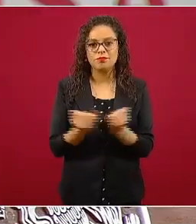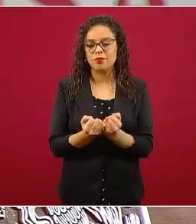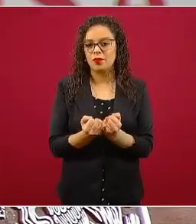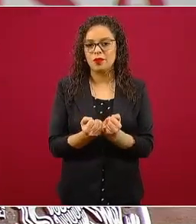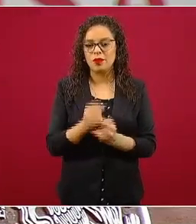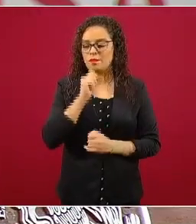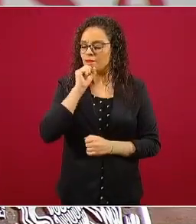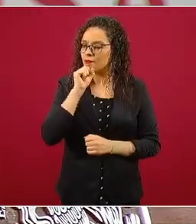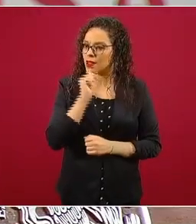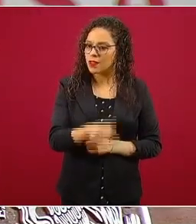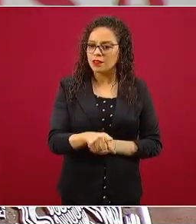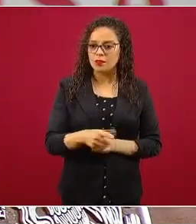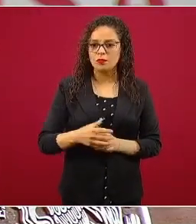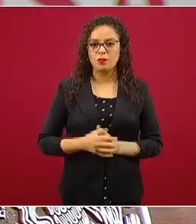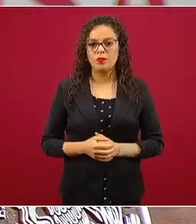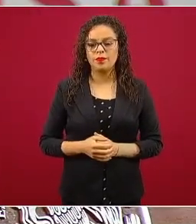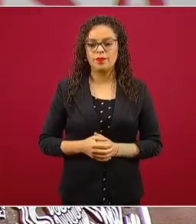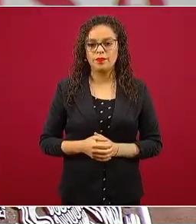es